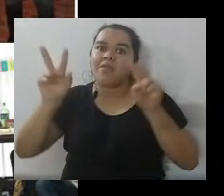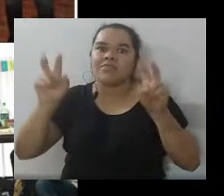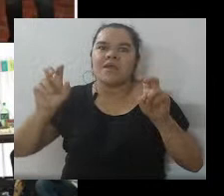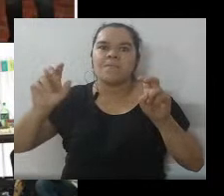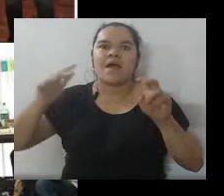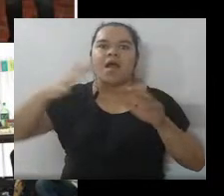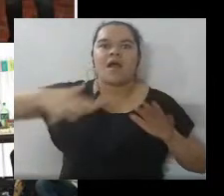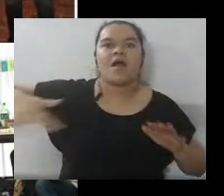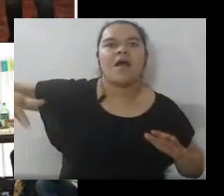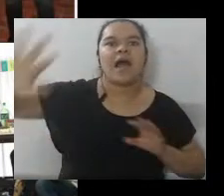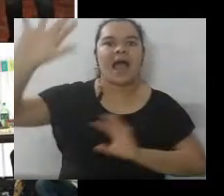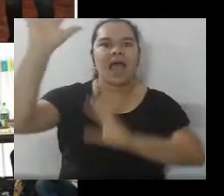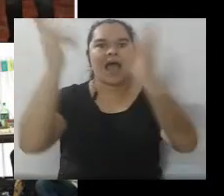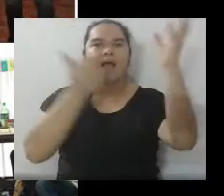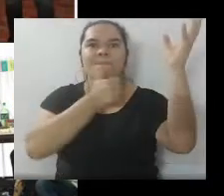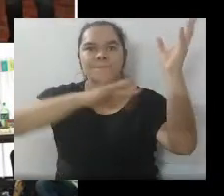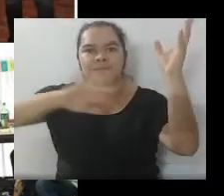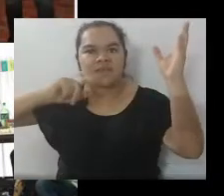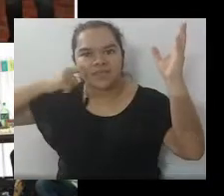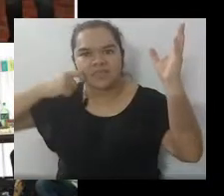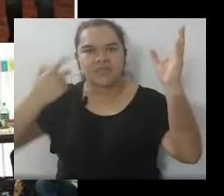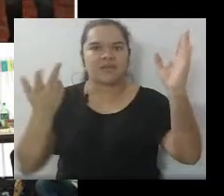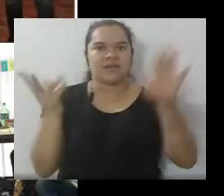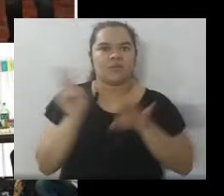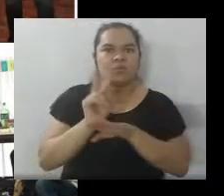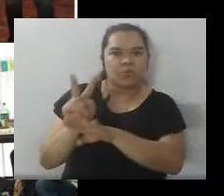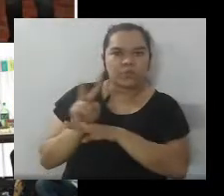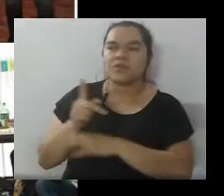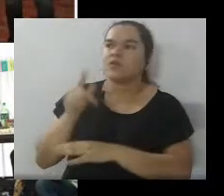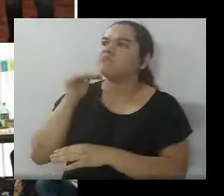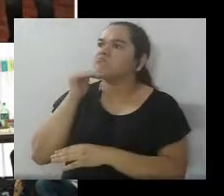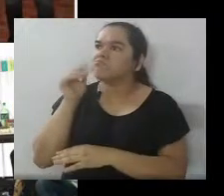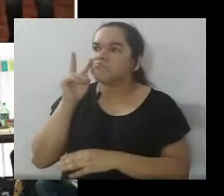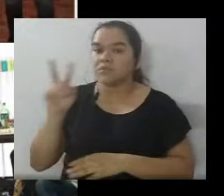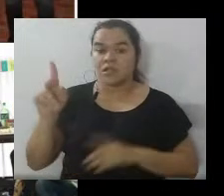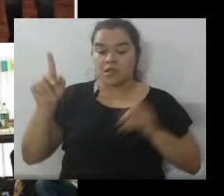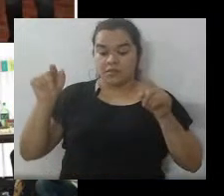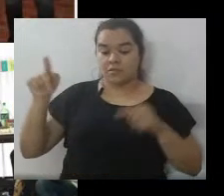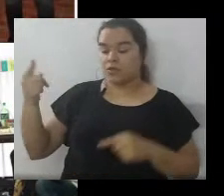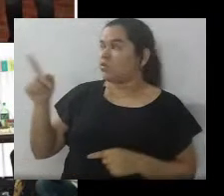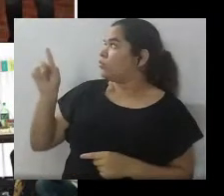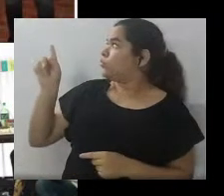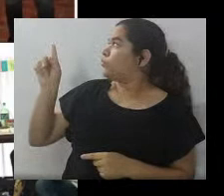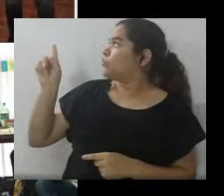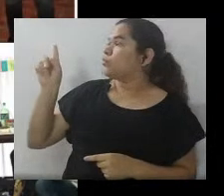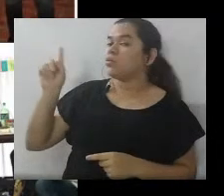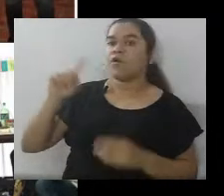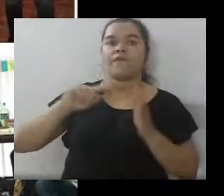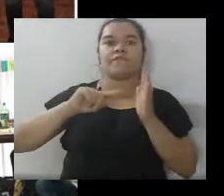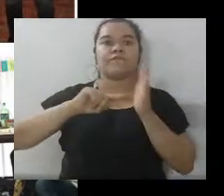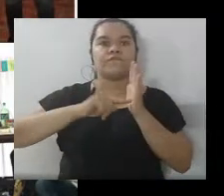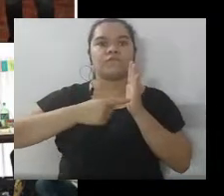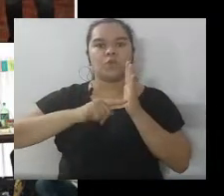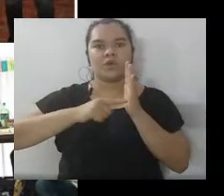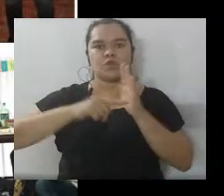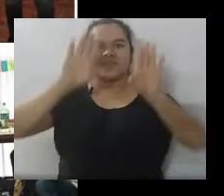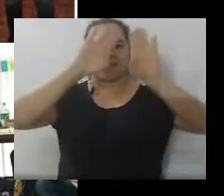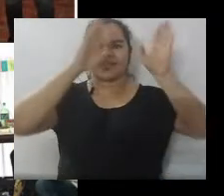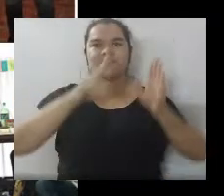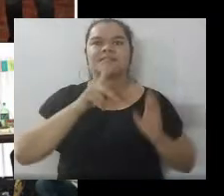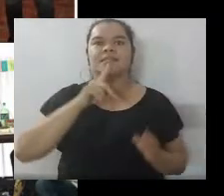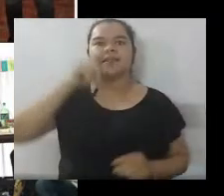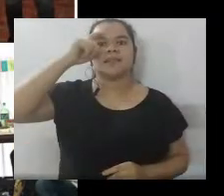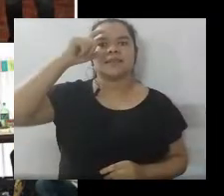estamos trabajando todo el tiempo con ellos. También acá estoy en Tecnópolis, donde difundimos la ciencia